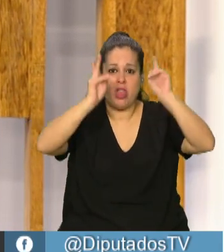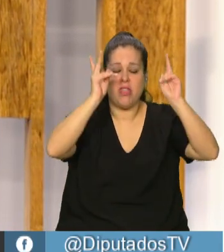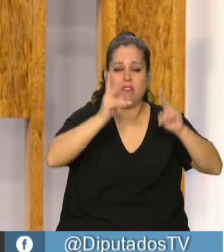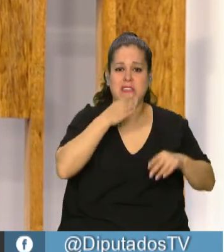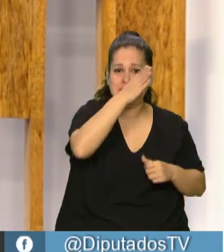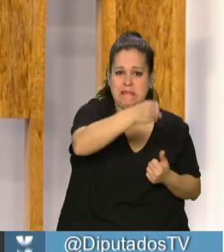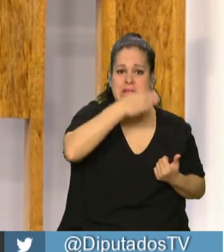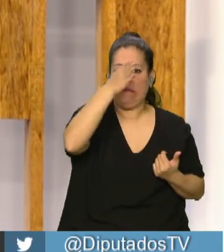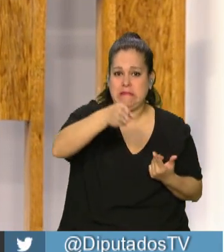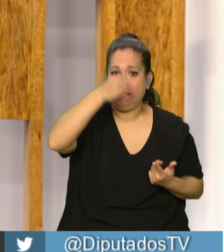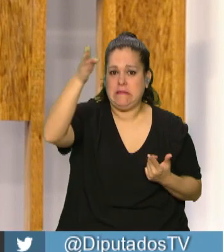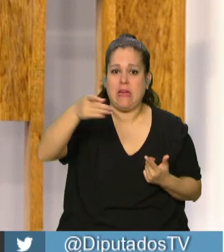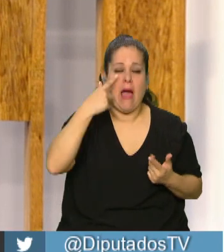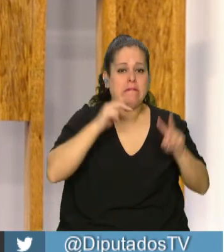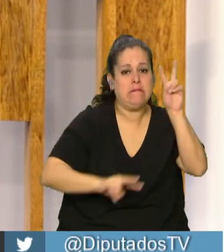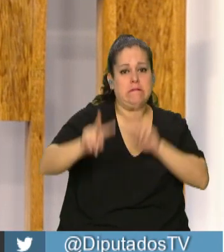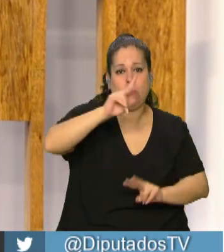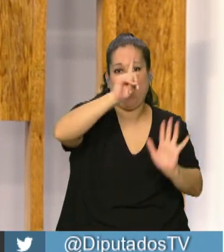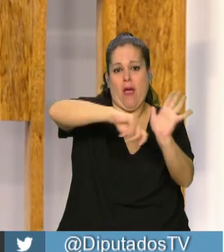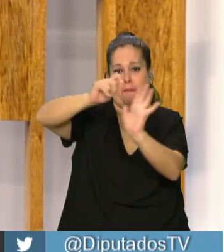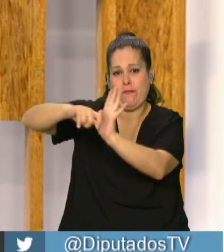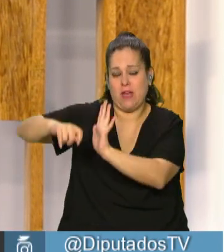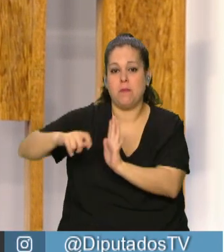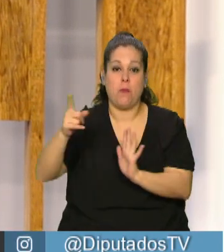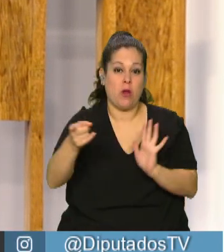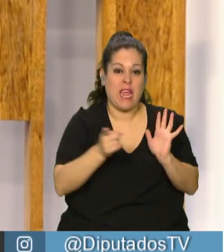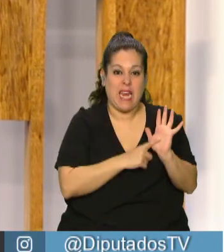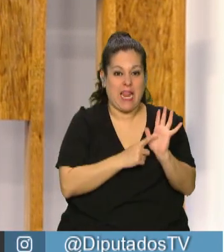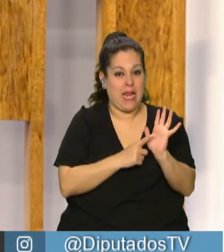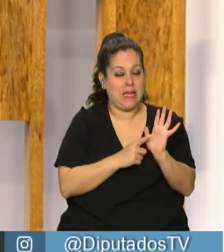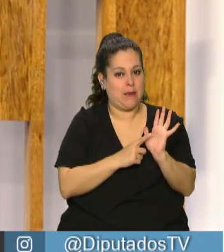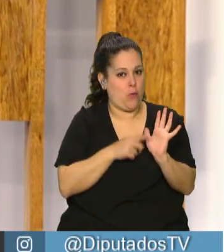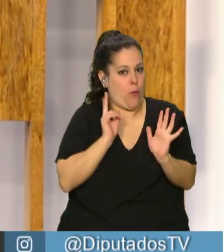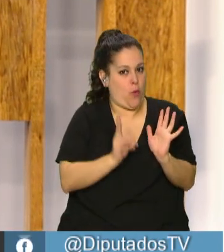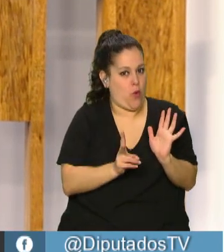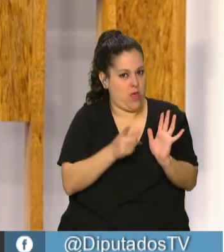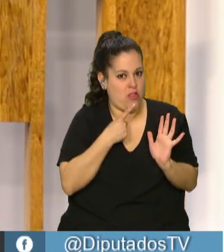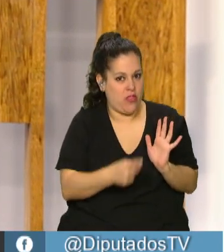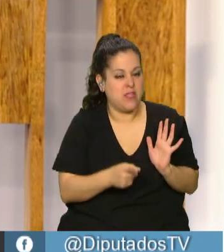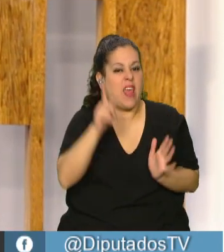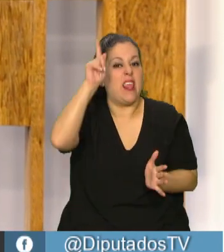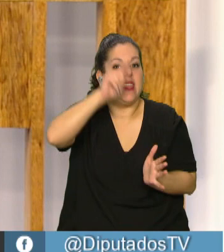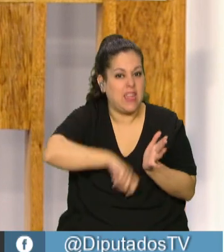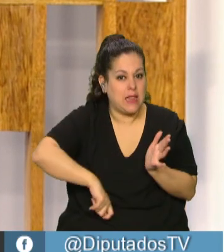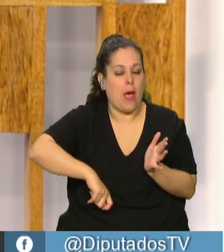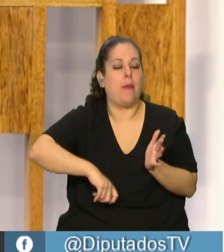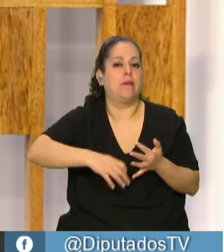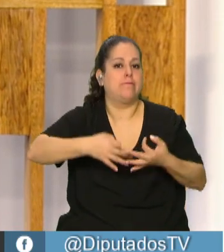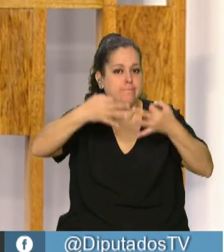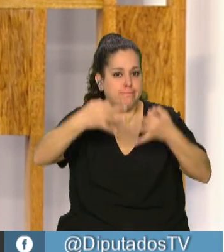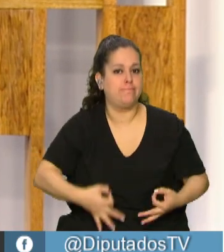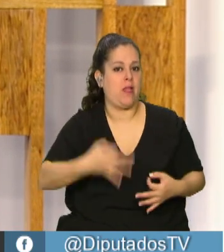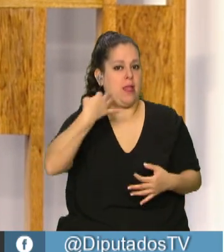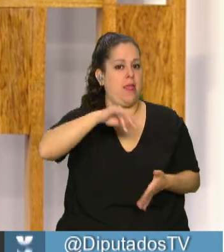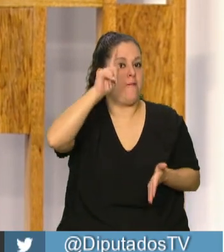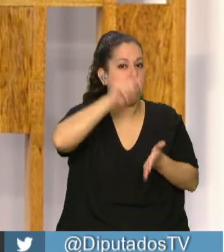firma, cosa que está prohibido, el reglamento es taxativo. Los dictámenes se firman el día de